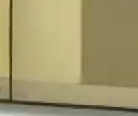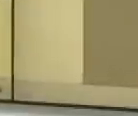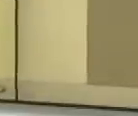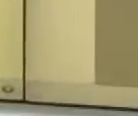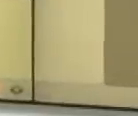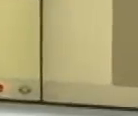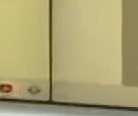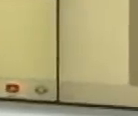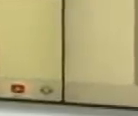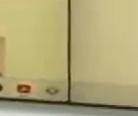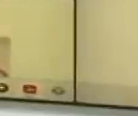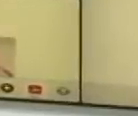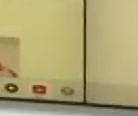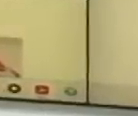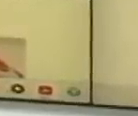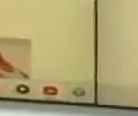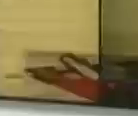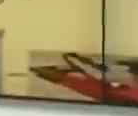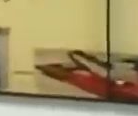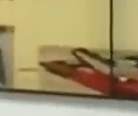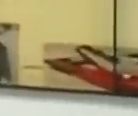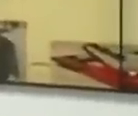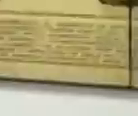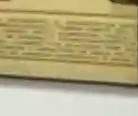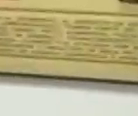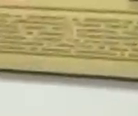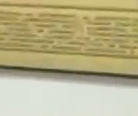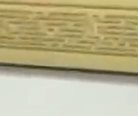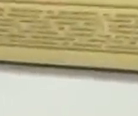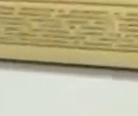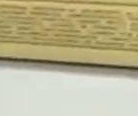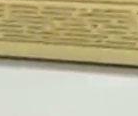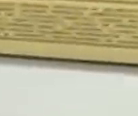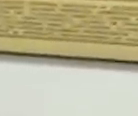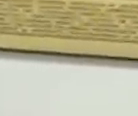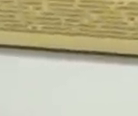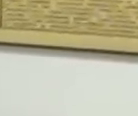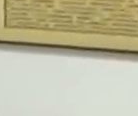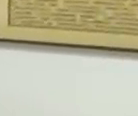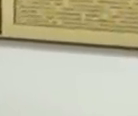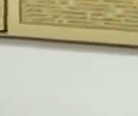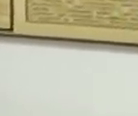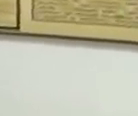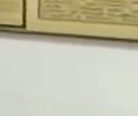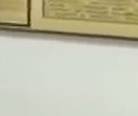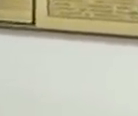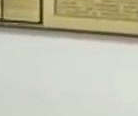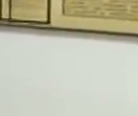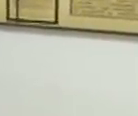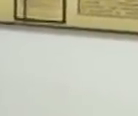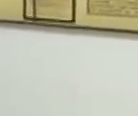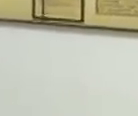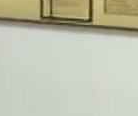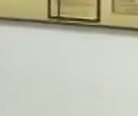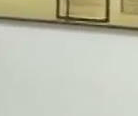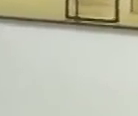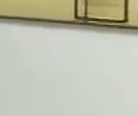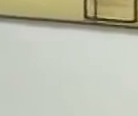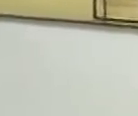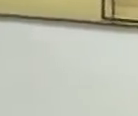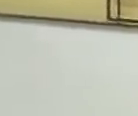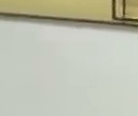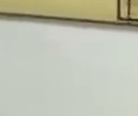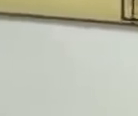Pero como podemos observar, estos dos ciudadanos están detenidos en este momento y cumpliendo con todos